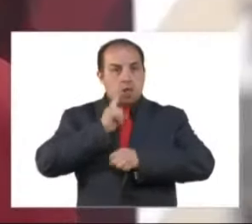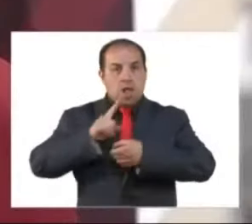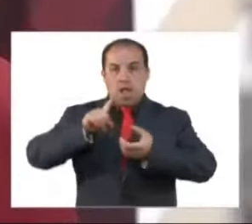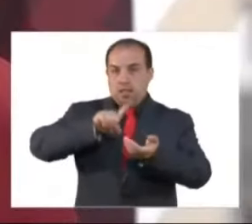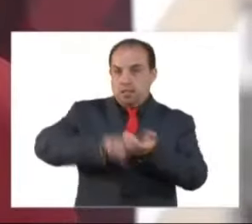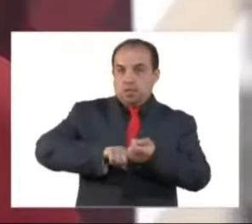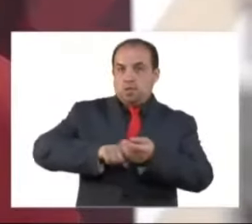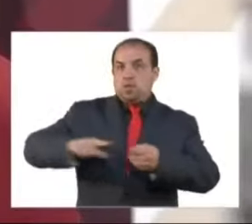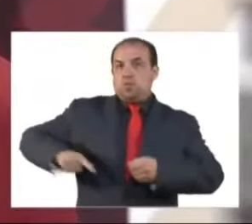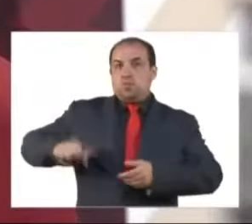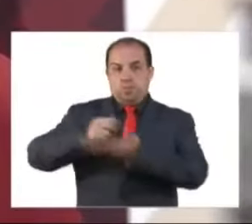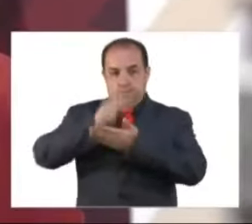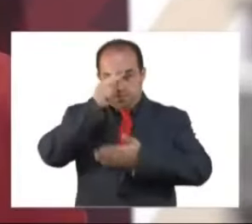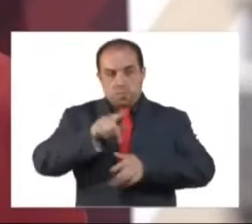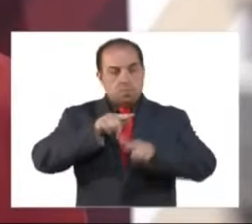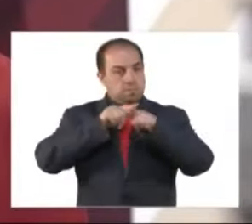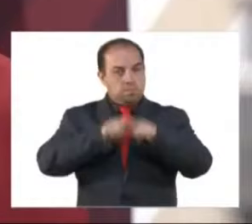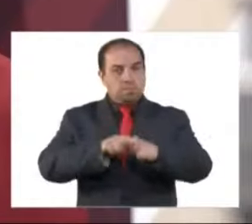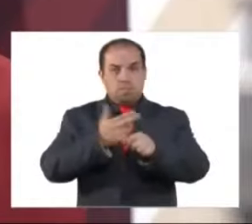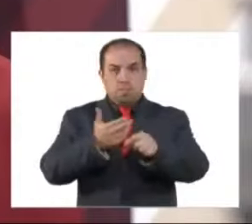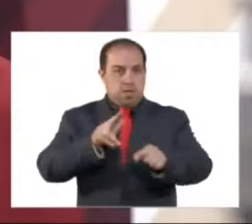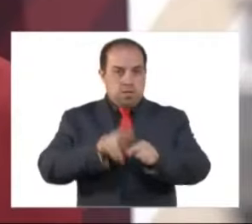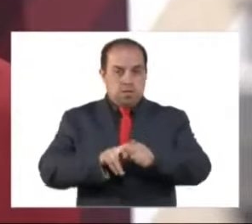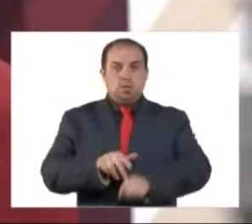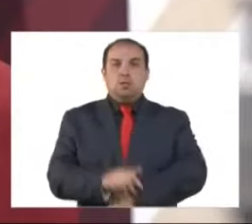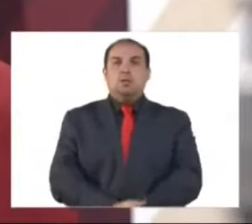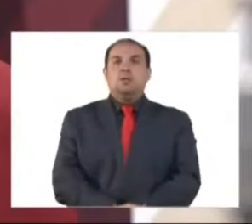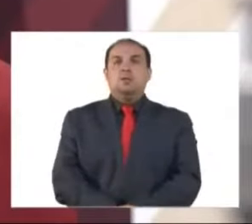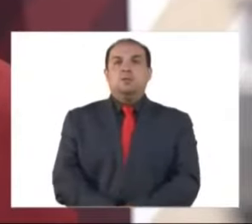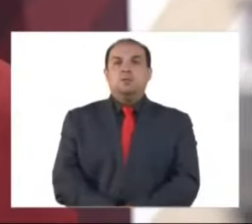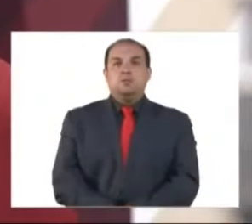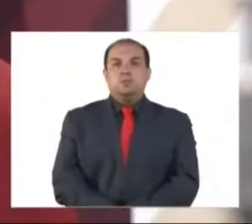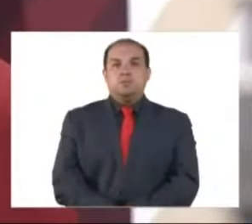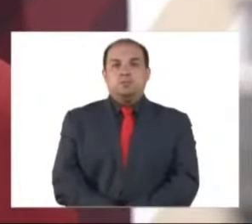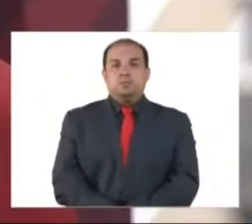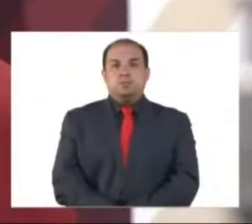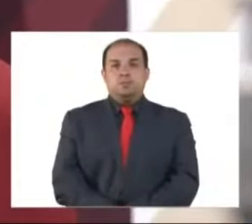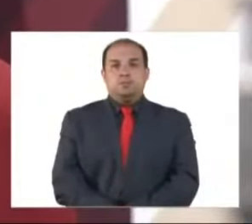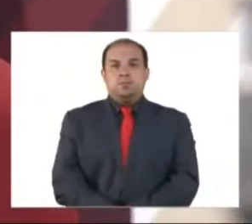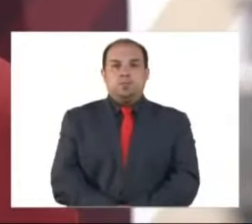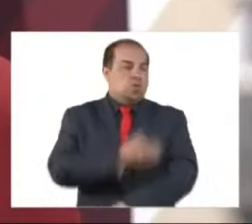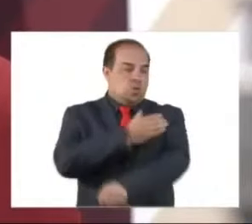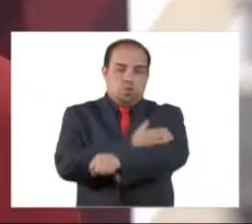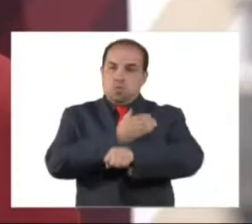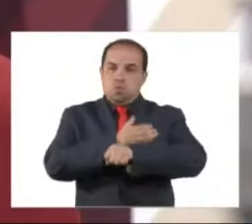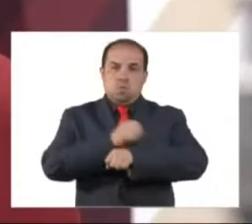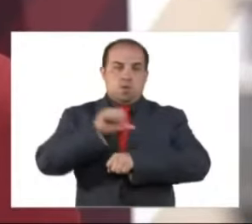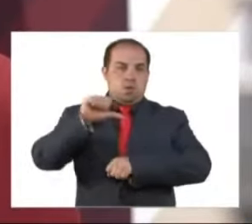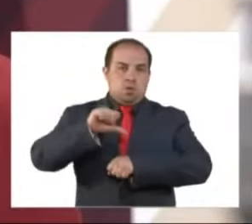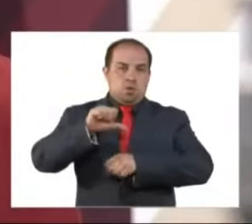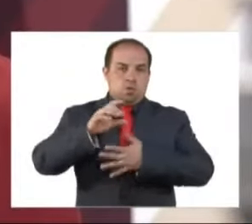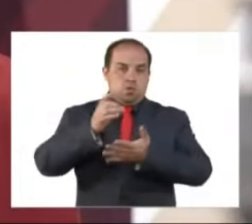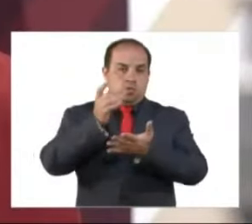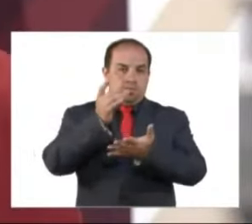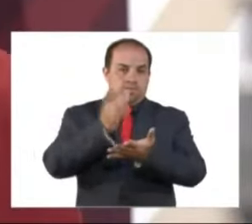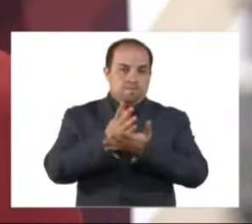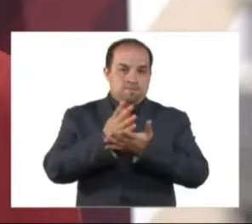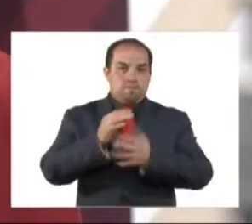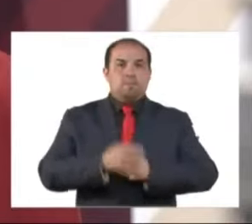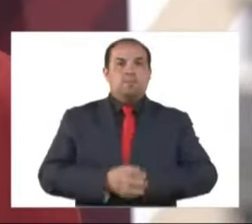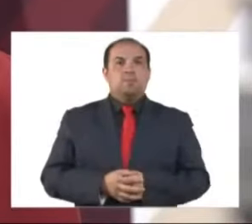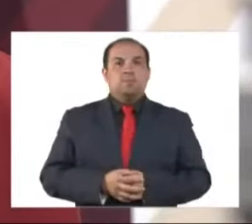de la ciudad no me acompaña en este periodo más que